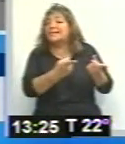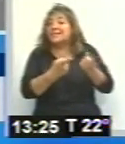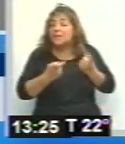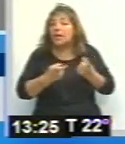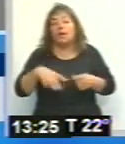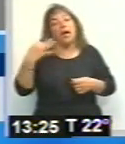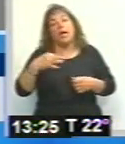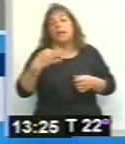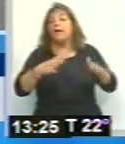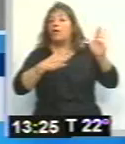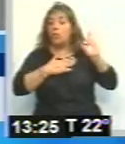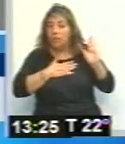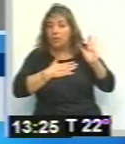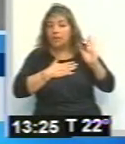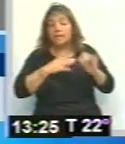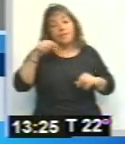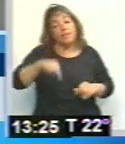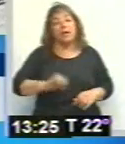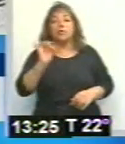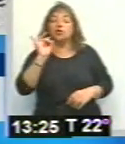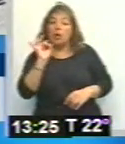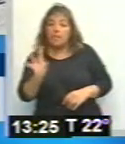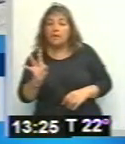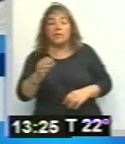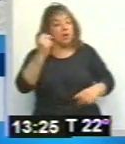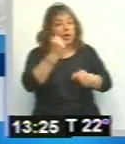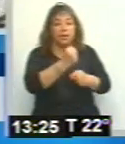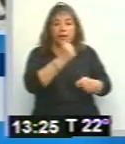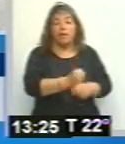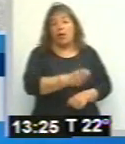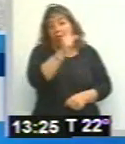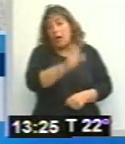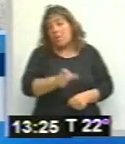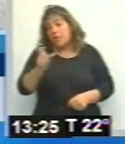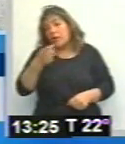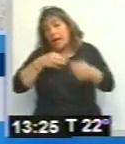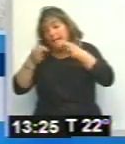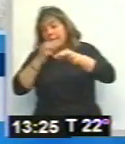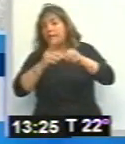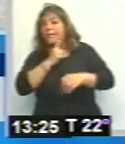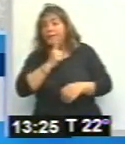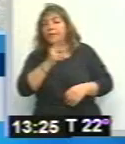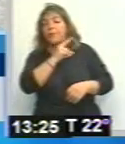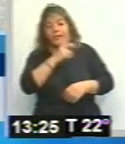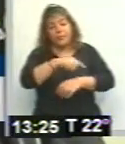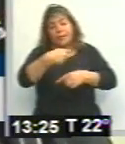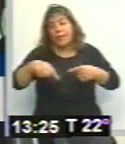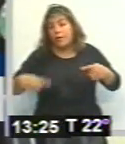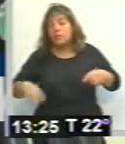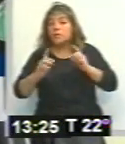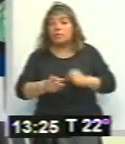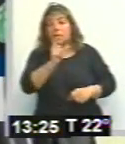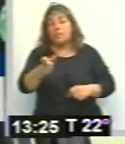cumplir. Acá hay que no solamente hacer pesar el trabajo de los carreros y manteros, sino fundamentalmente del comerciante legal,